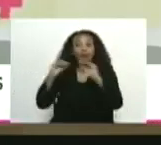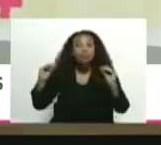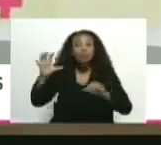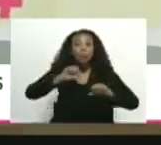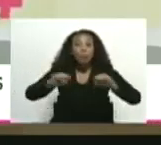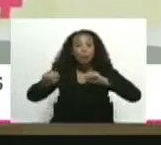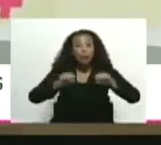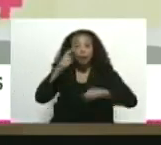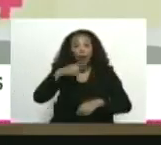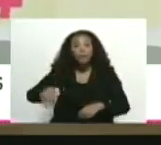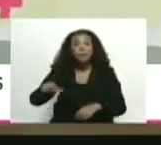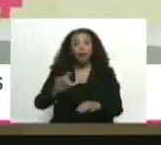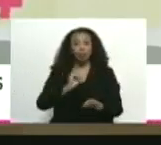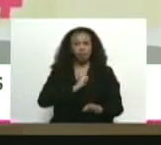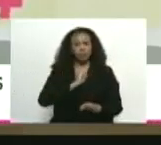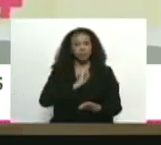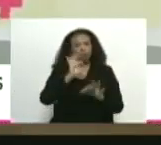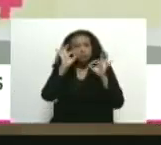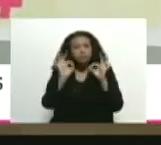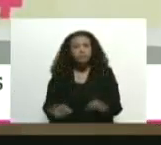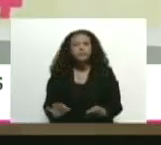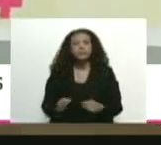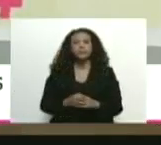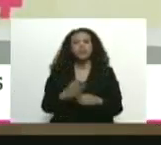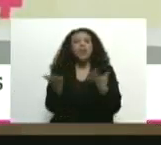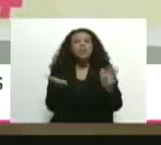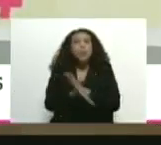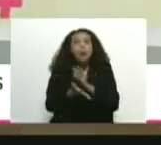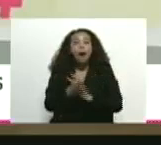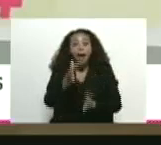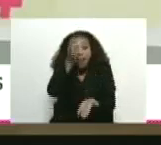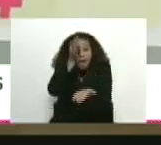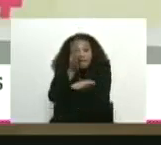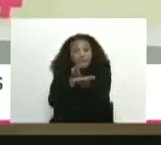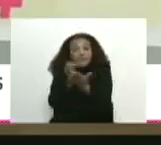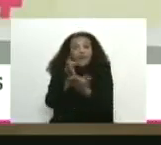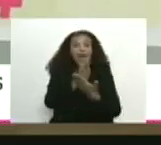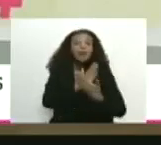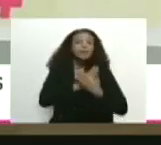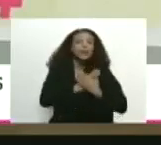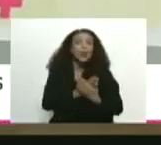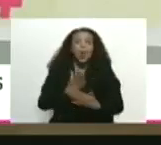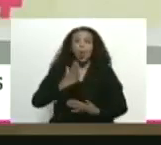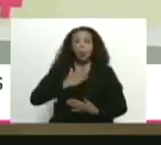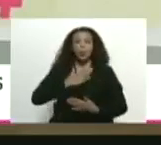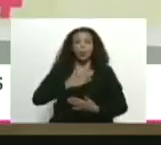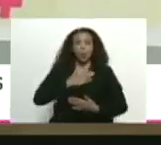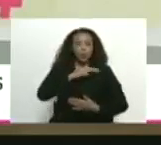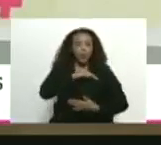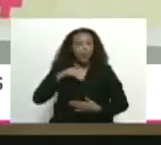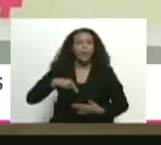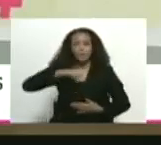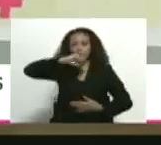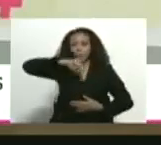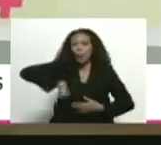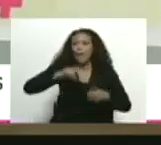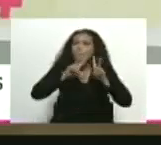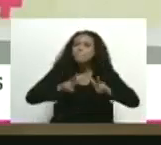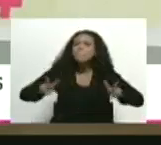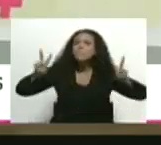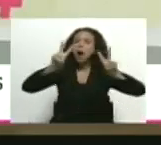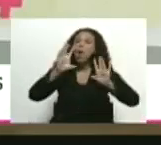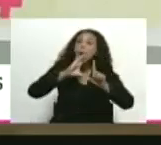mueve, una nueva identidad basada en la fe, en lo nuestro, en nuestros valores, en